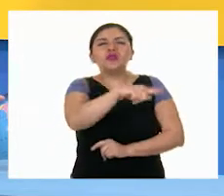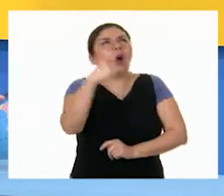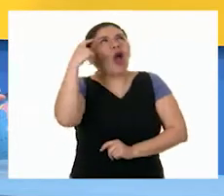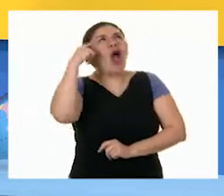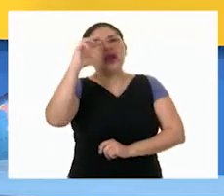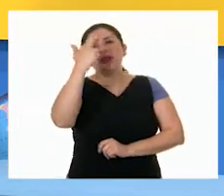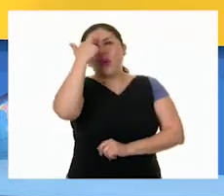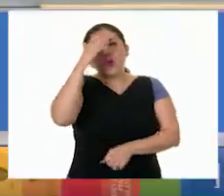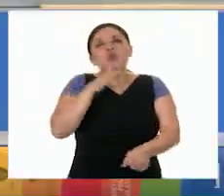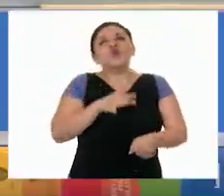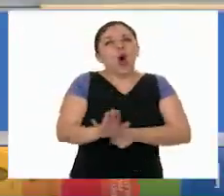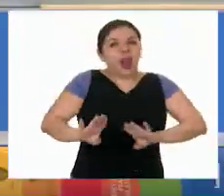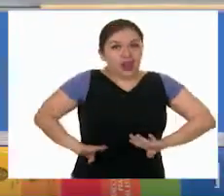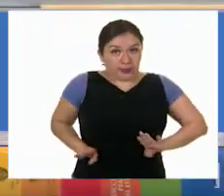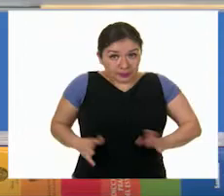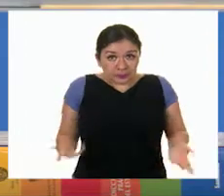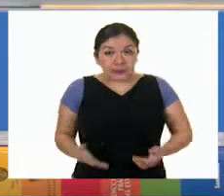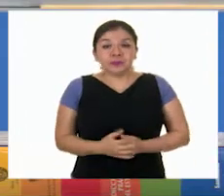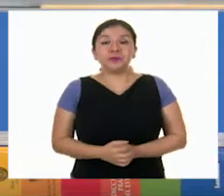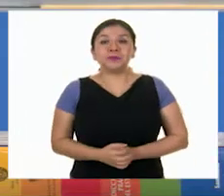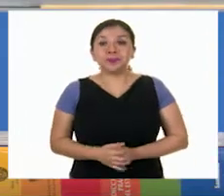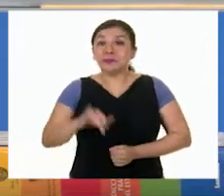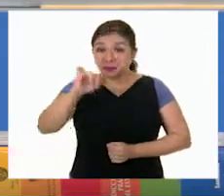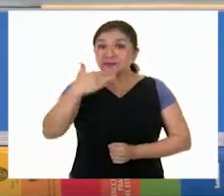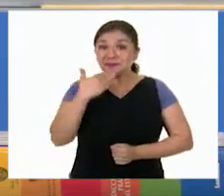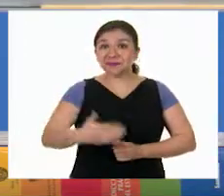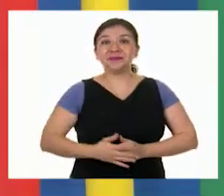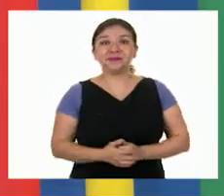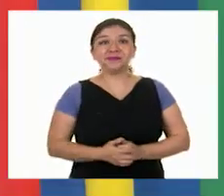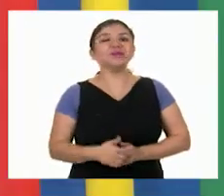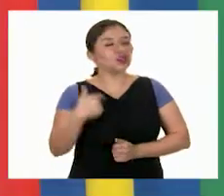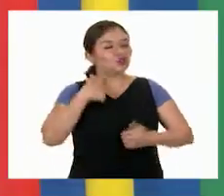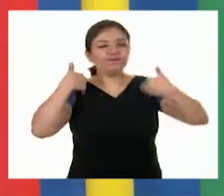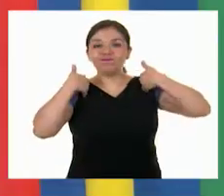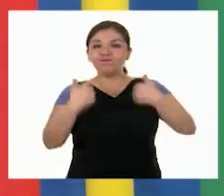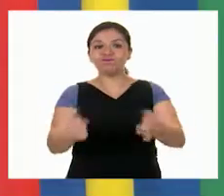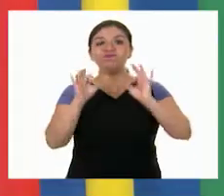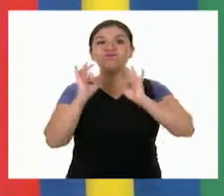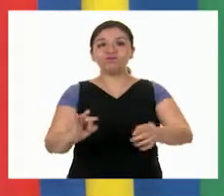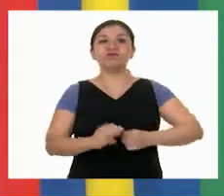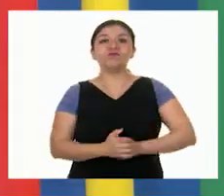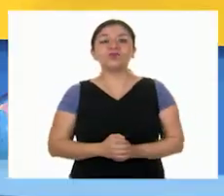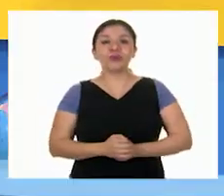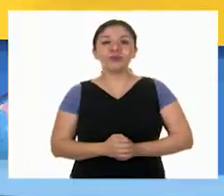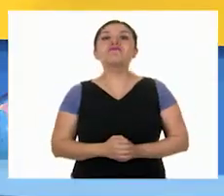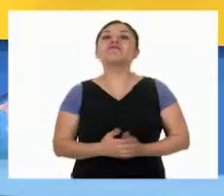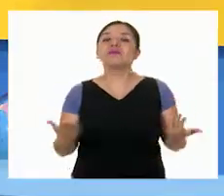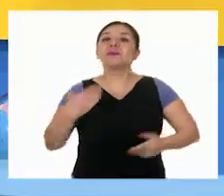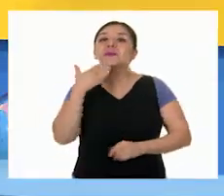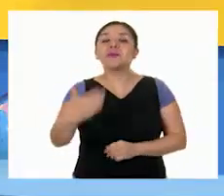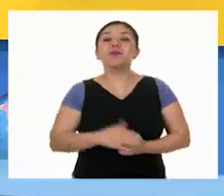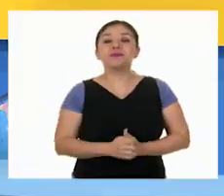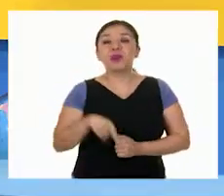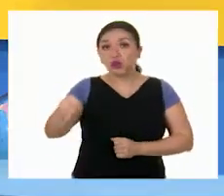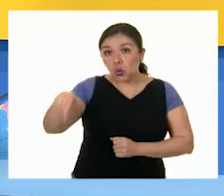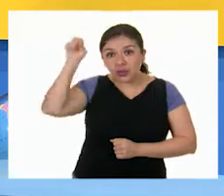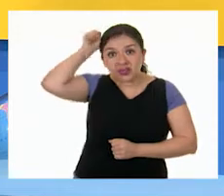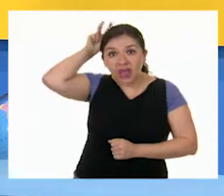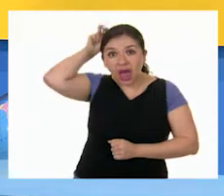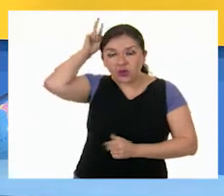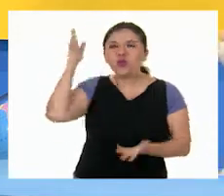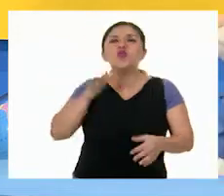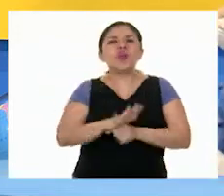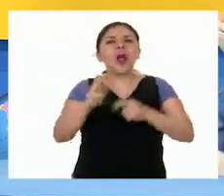acuerda. Ajá. Muy bien, maestra. Entendidísimo. Ok, entonces, Raulito, ¿cuáles son